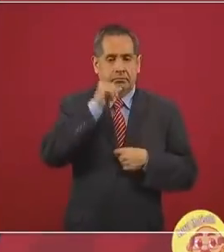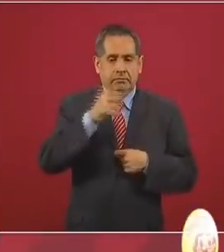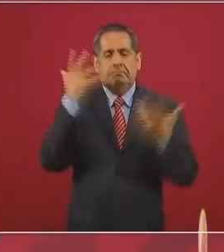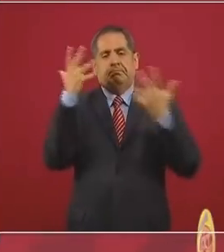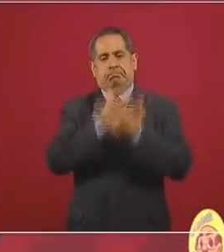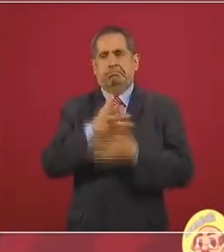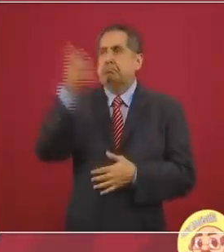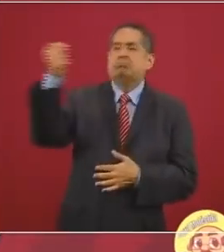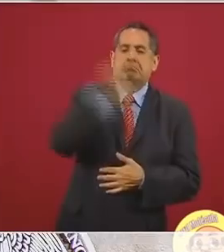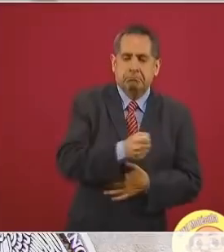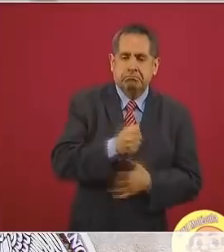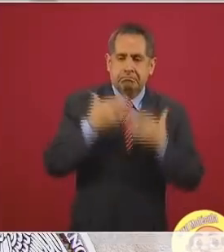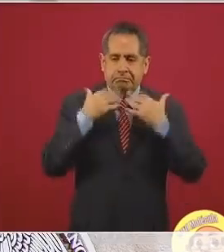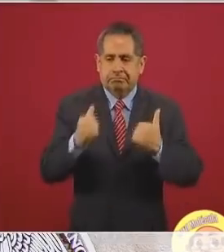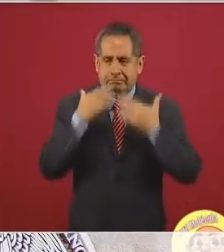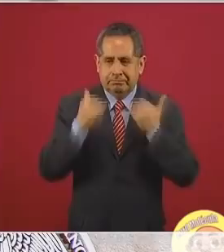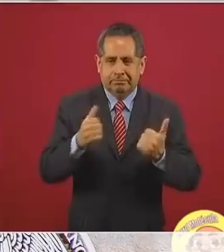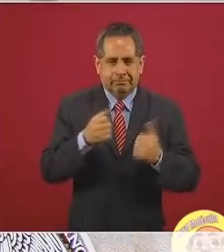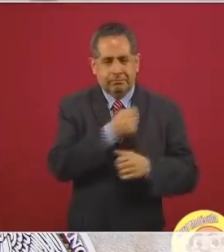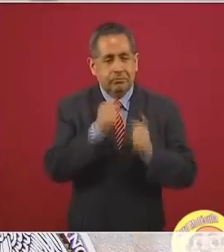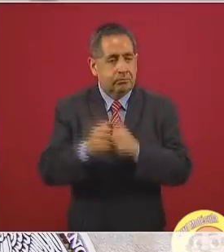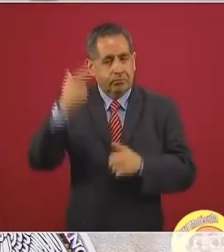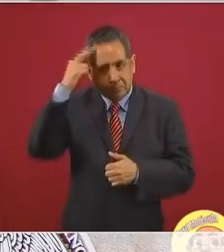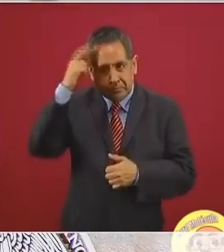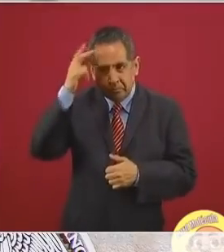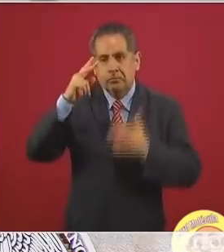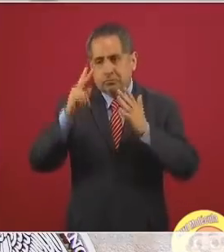Pues regresaron con Porfirio Díaz.